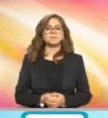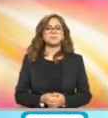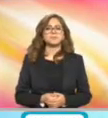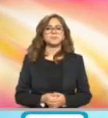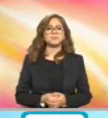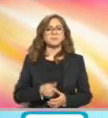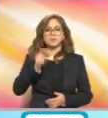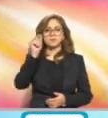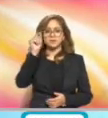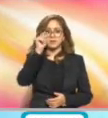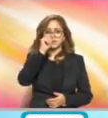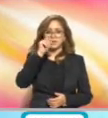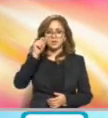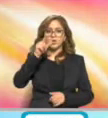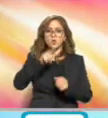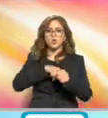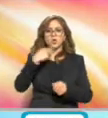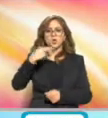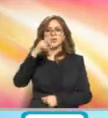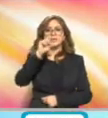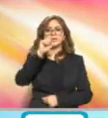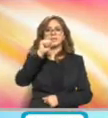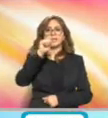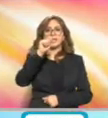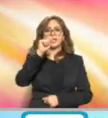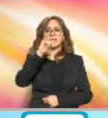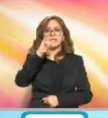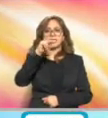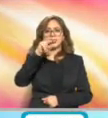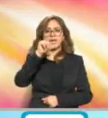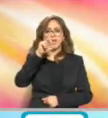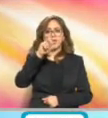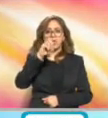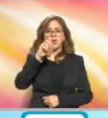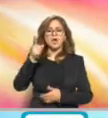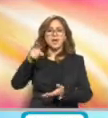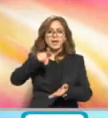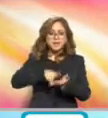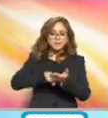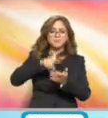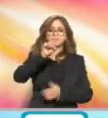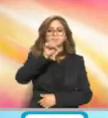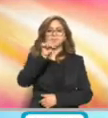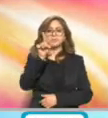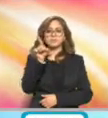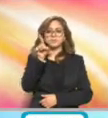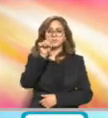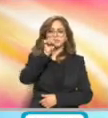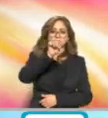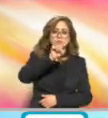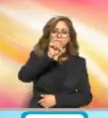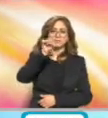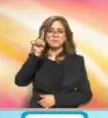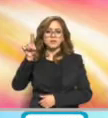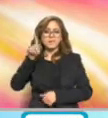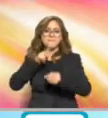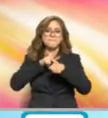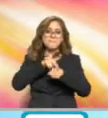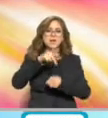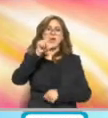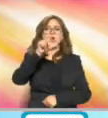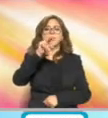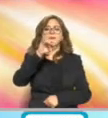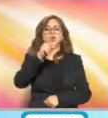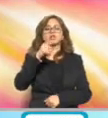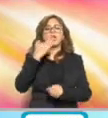determinado satinado, entonces va dentro, justamente va dentro de las pieles luminosas que ahora se están manejando.